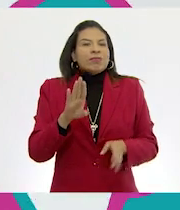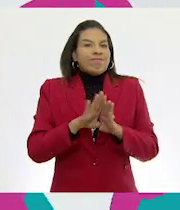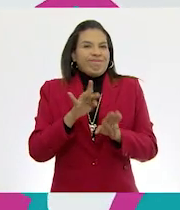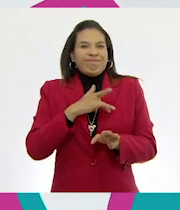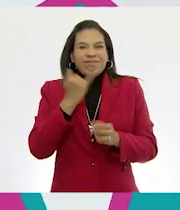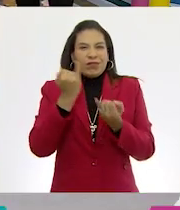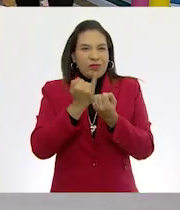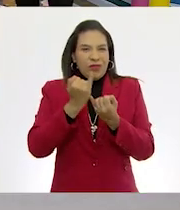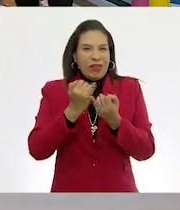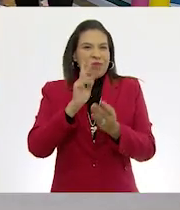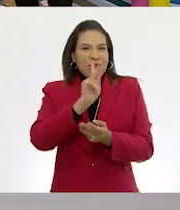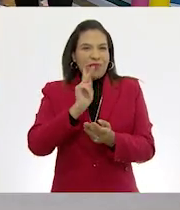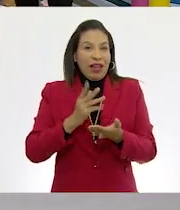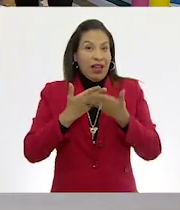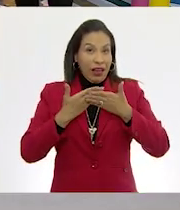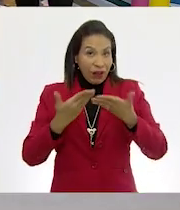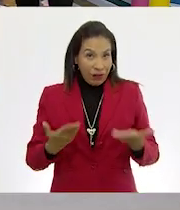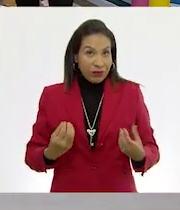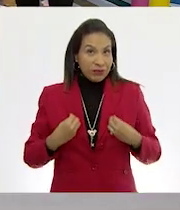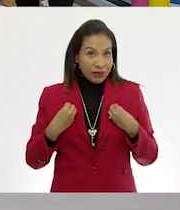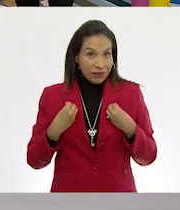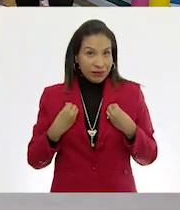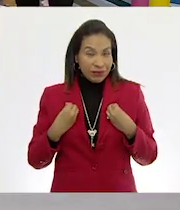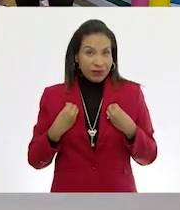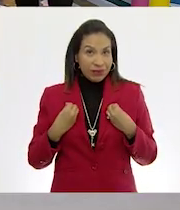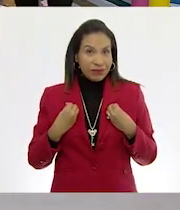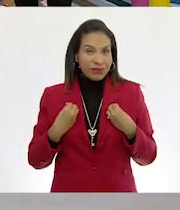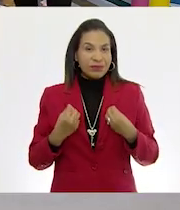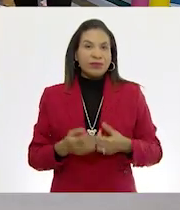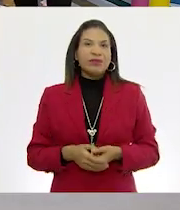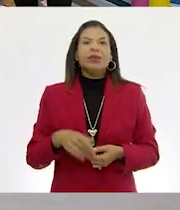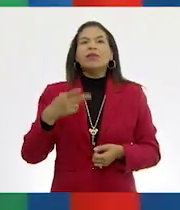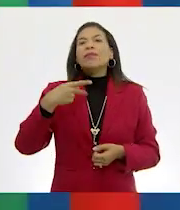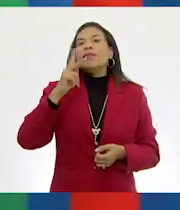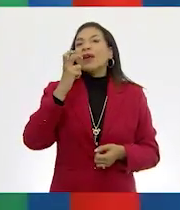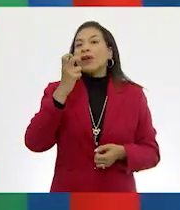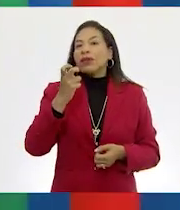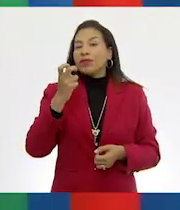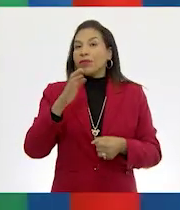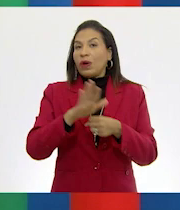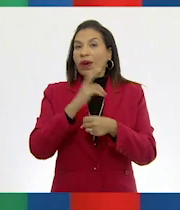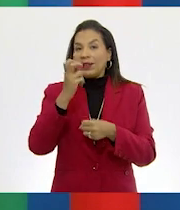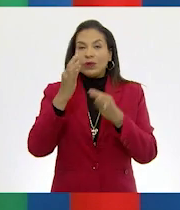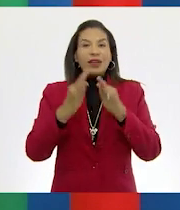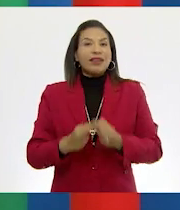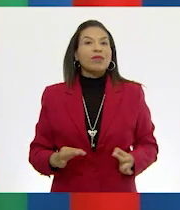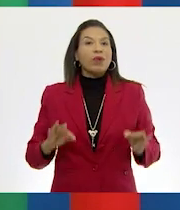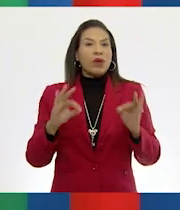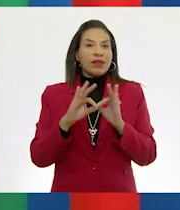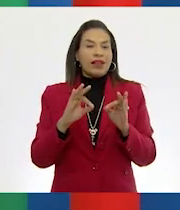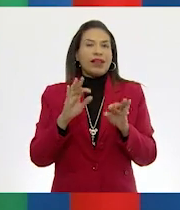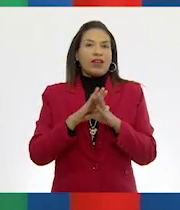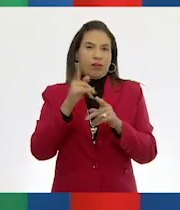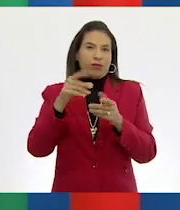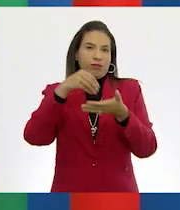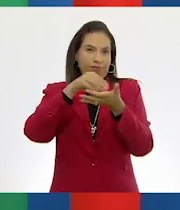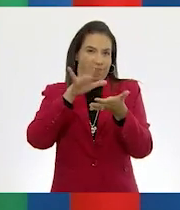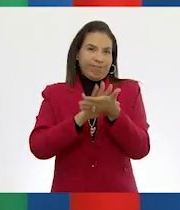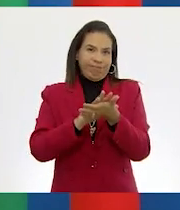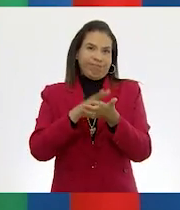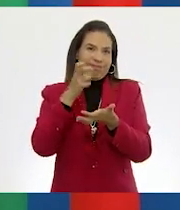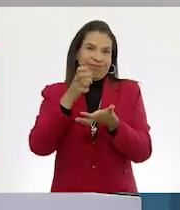lo que pasamos en la actualidad. Pero justamente por eso son importantes este tipo de registros,